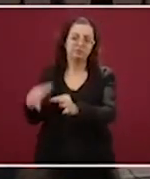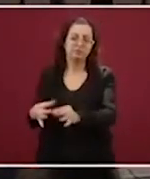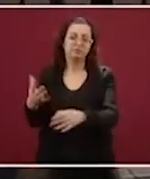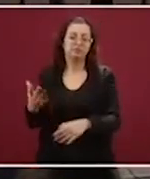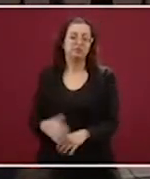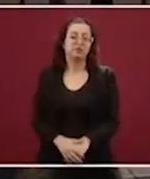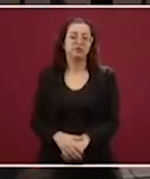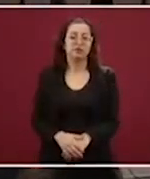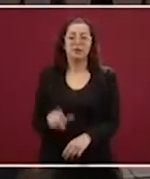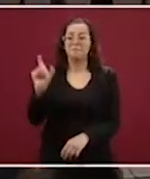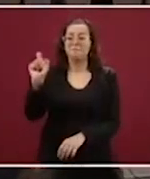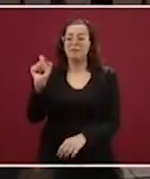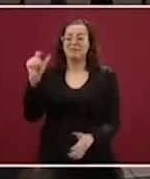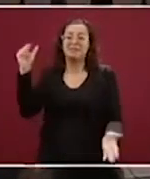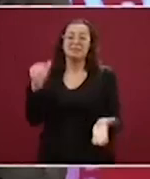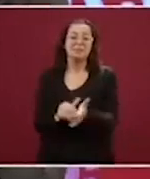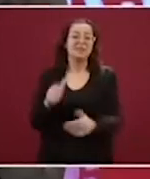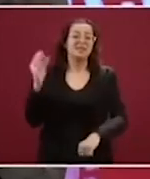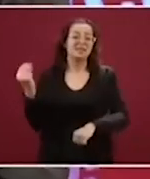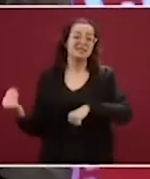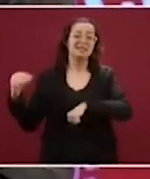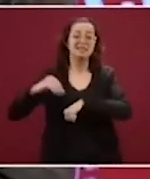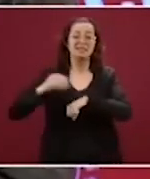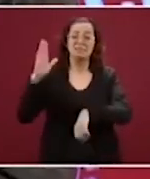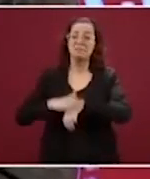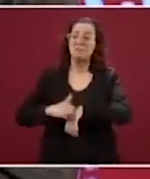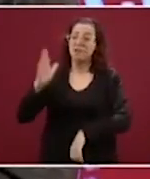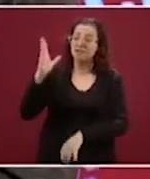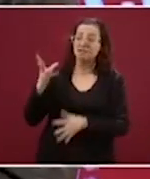20 mil más, cuando menos,